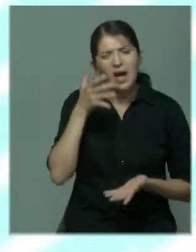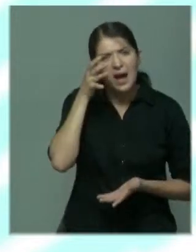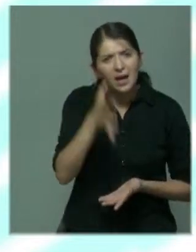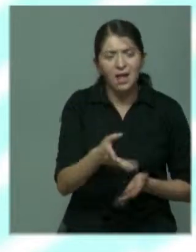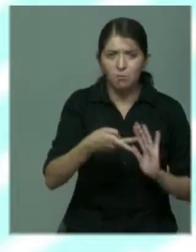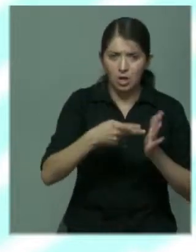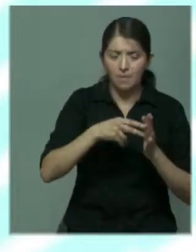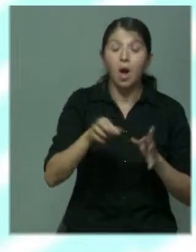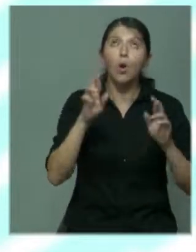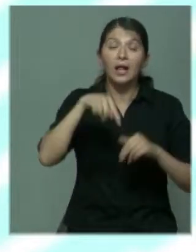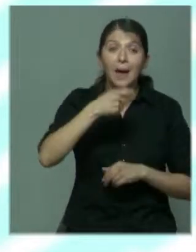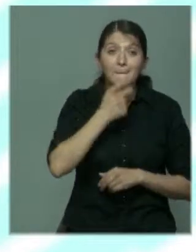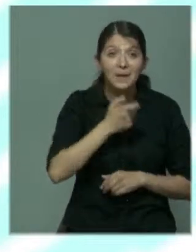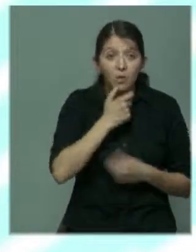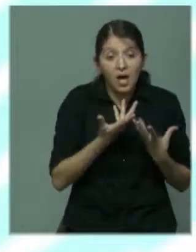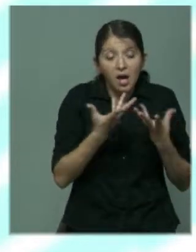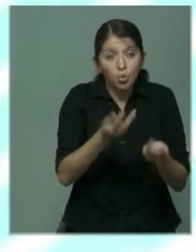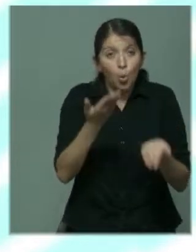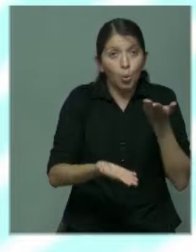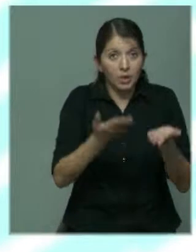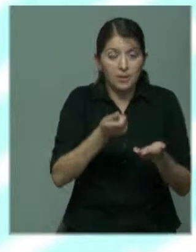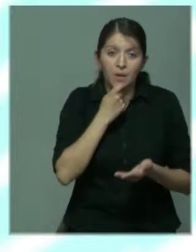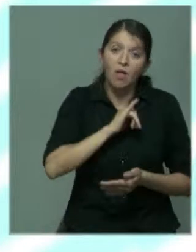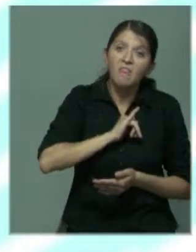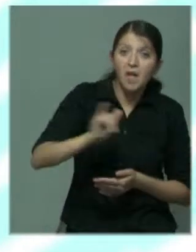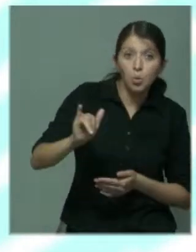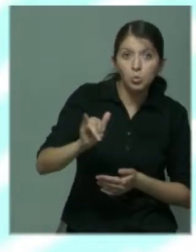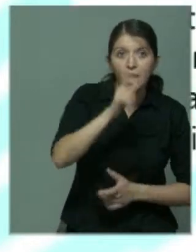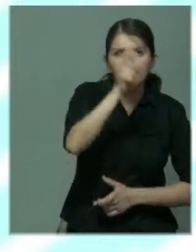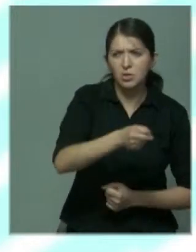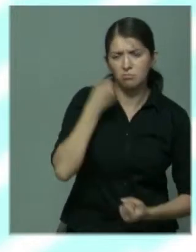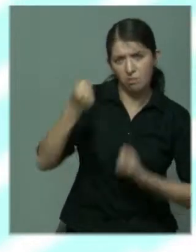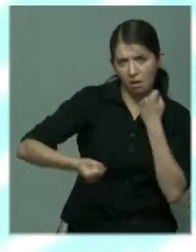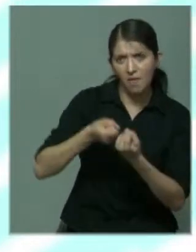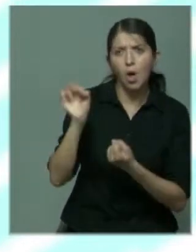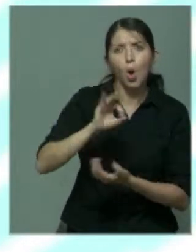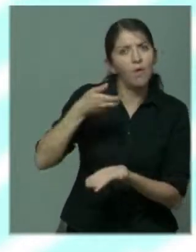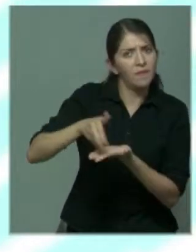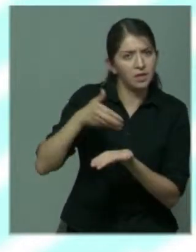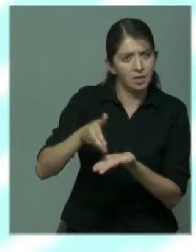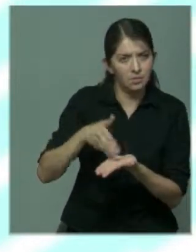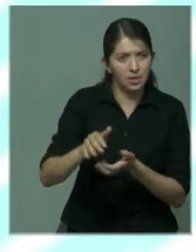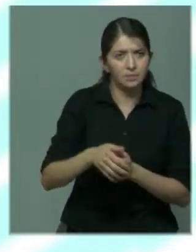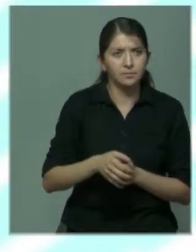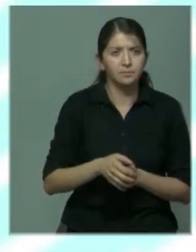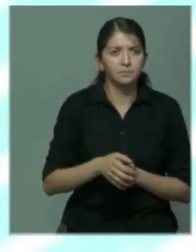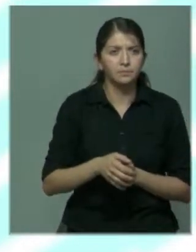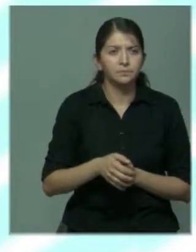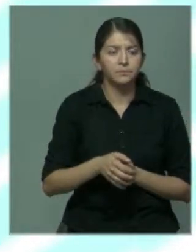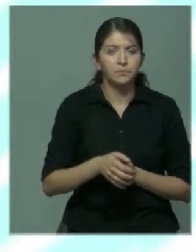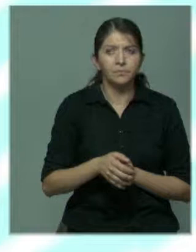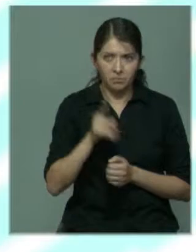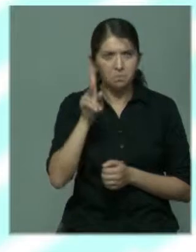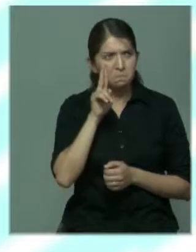Mendoza los vecinos ayuden a hacer justicia y denuncien a los agresores. Ahí, bueno, uno de los casos que ya comentábamos. Vos estás viendo el